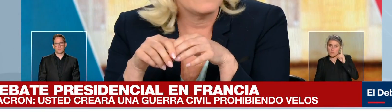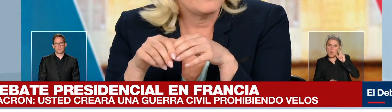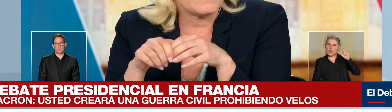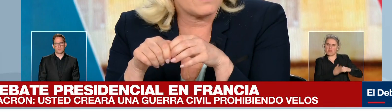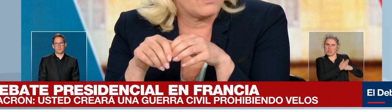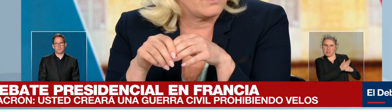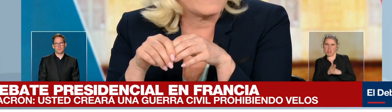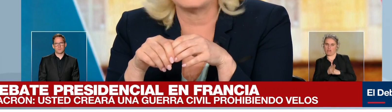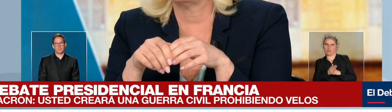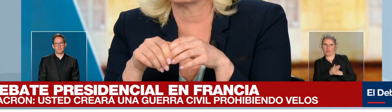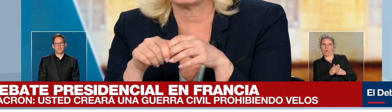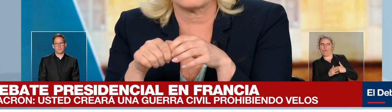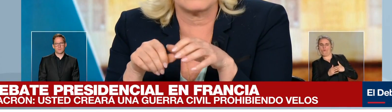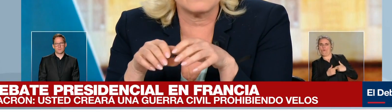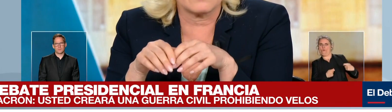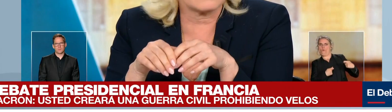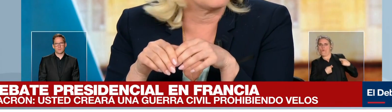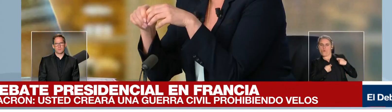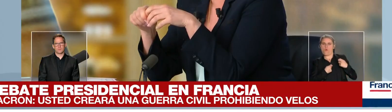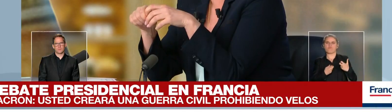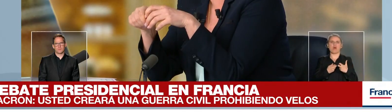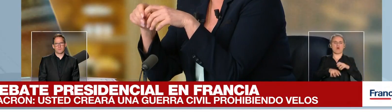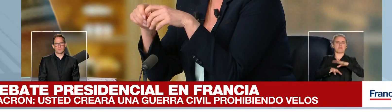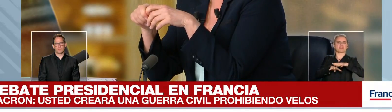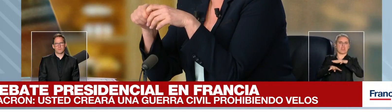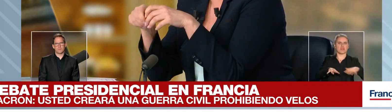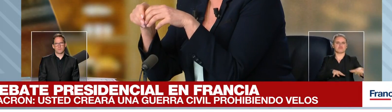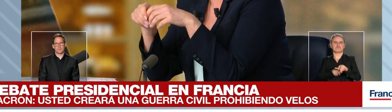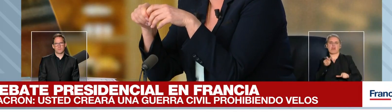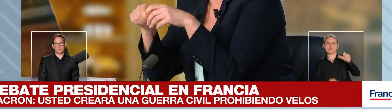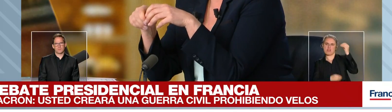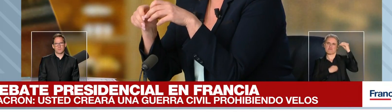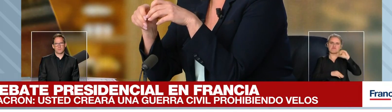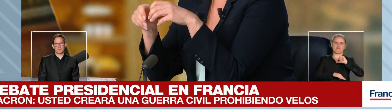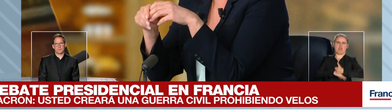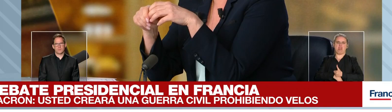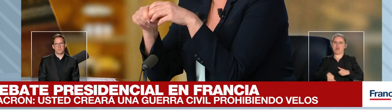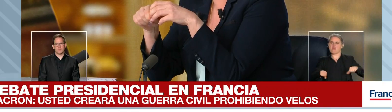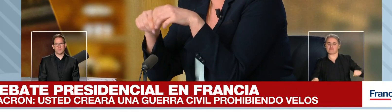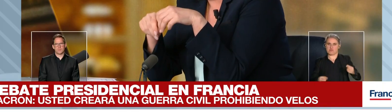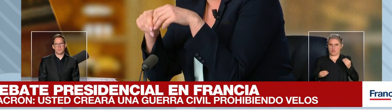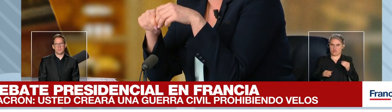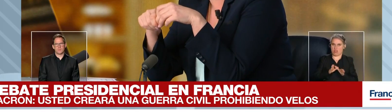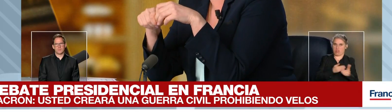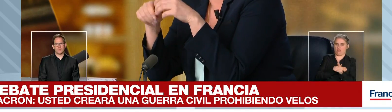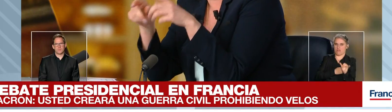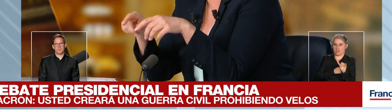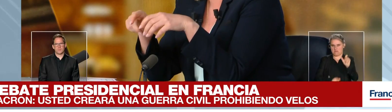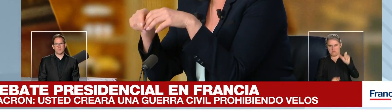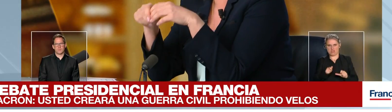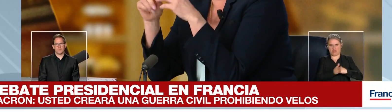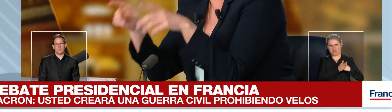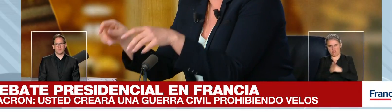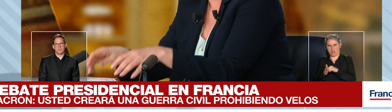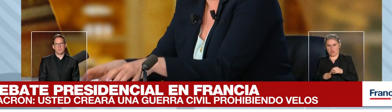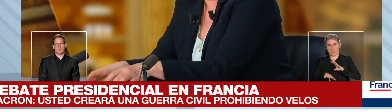los islamistas en sus propios barrios, porque las pandillas que se organizan en algunos barrios a veces son dirigidas